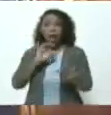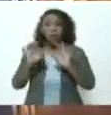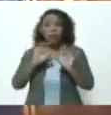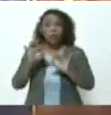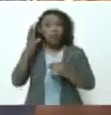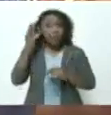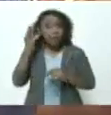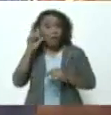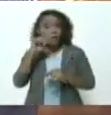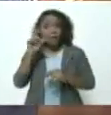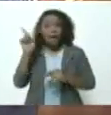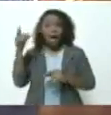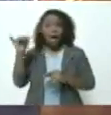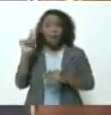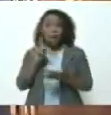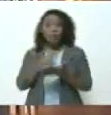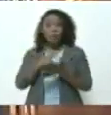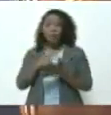que aparecieron